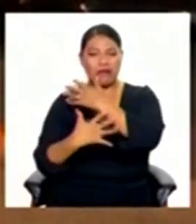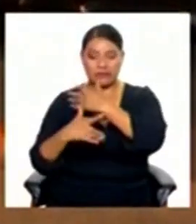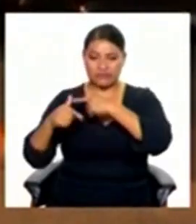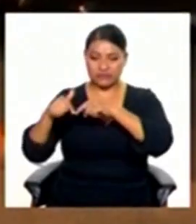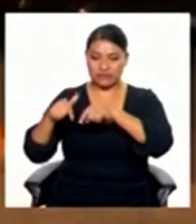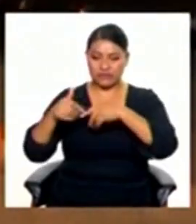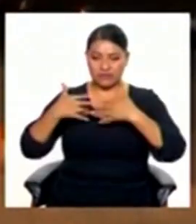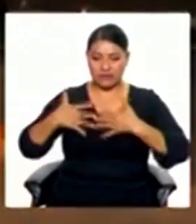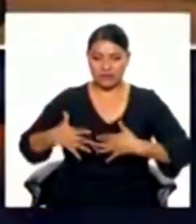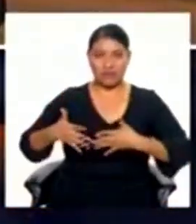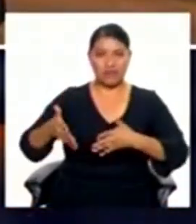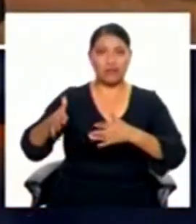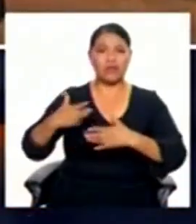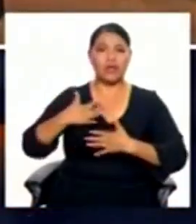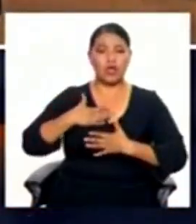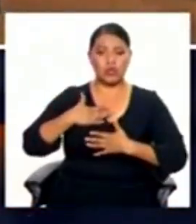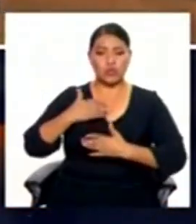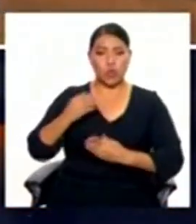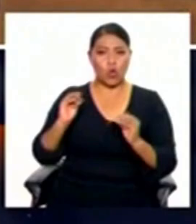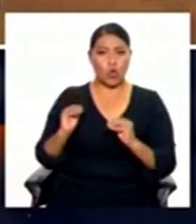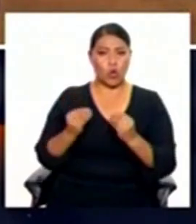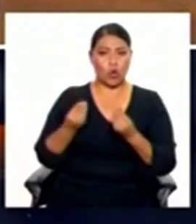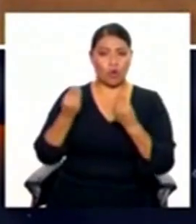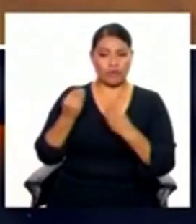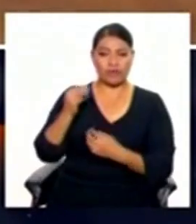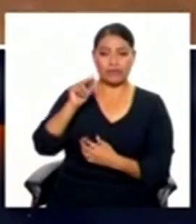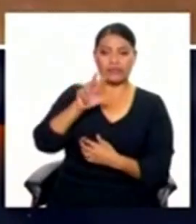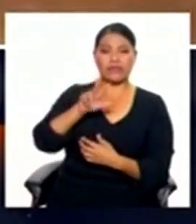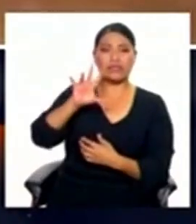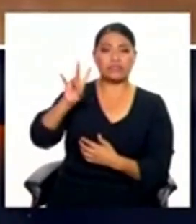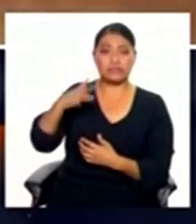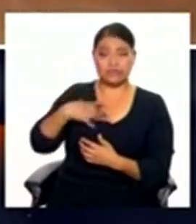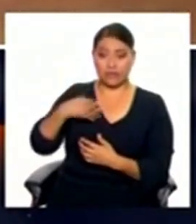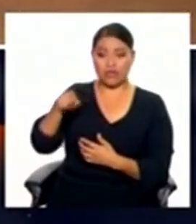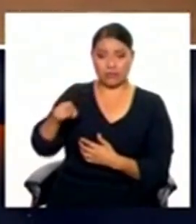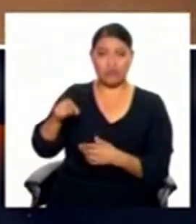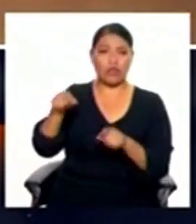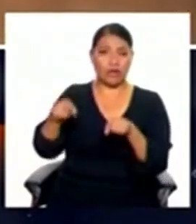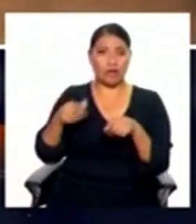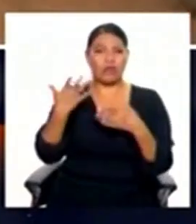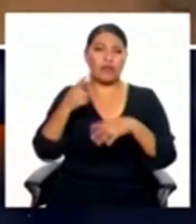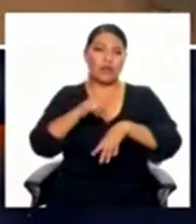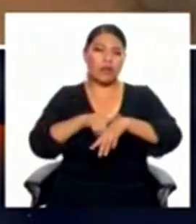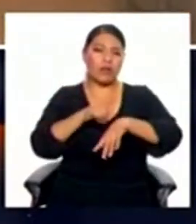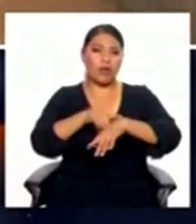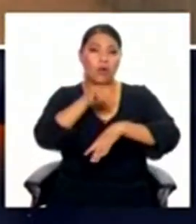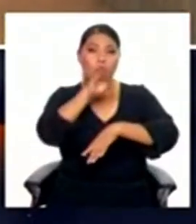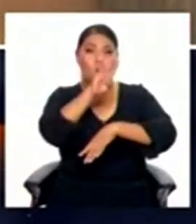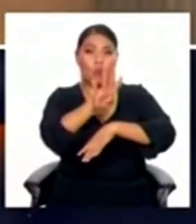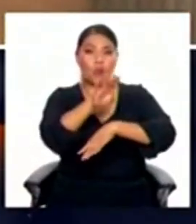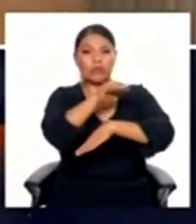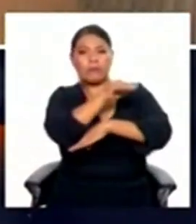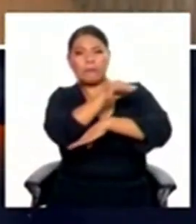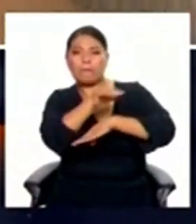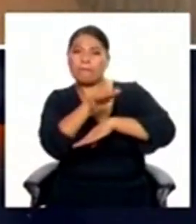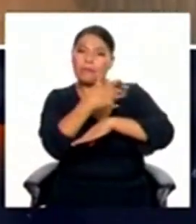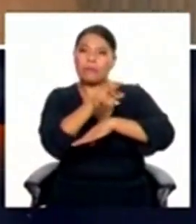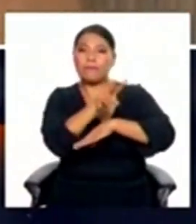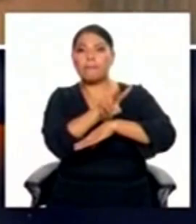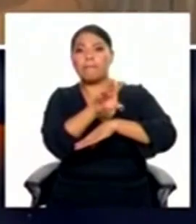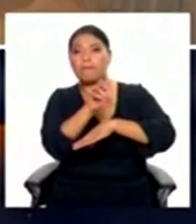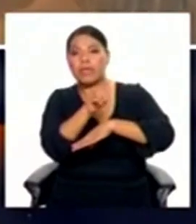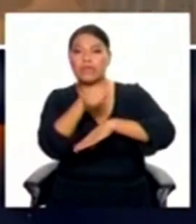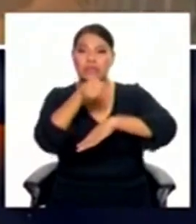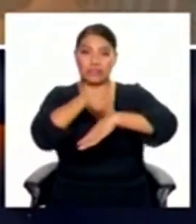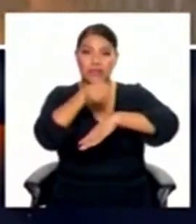37 años. Él descendía de este vehículo negro, un taxi, a las 4:20 de la tarde. De pronto,